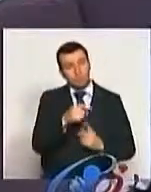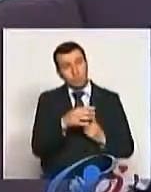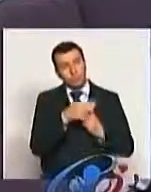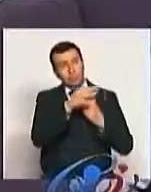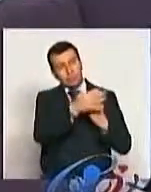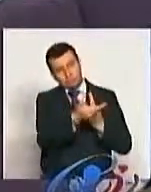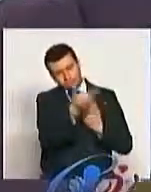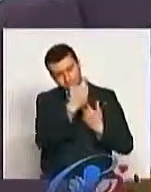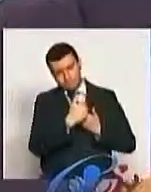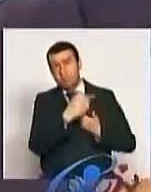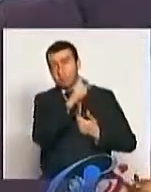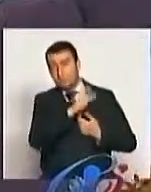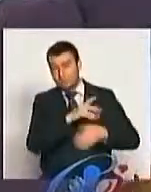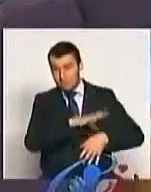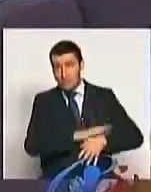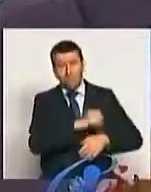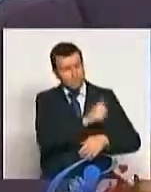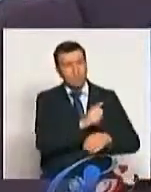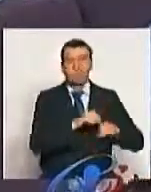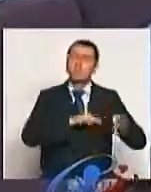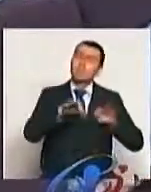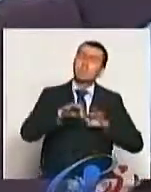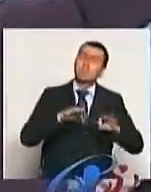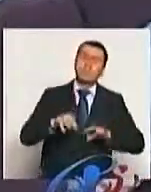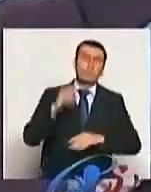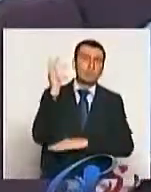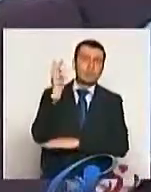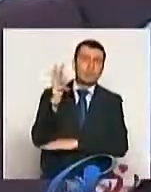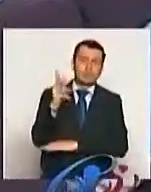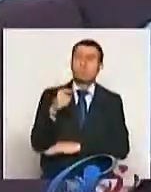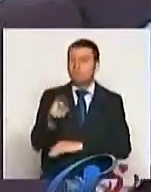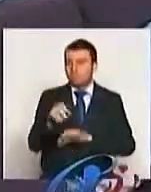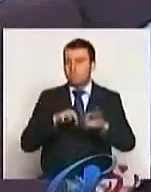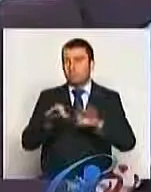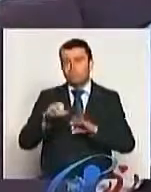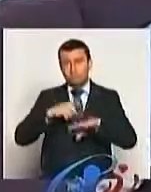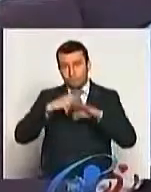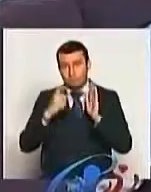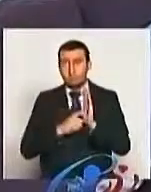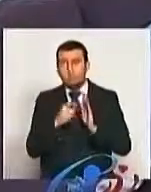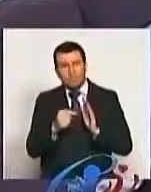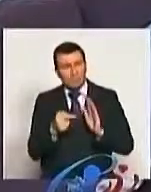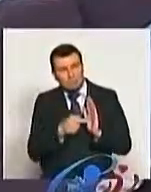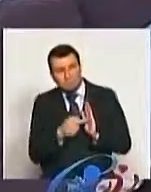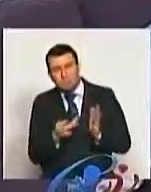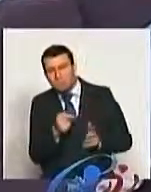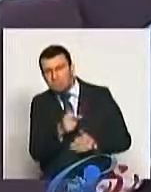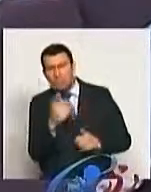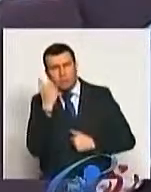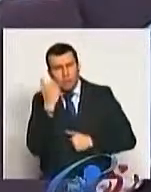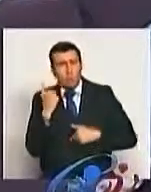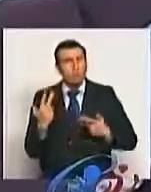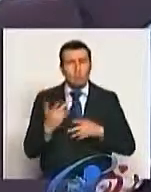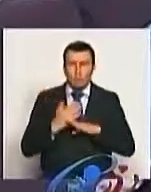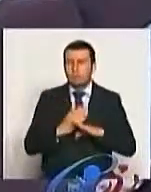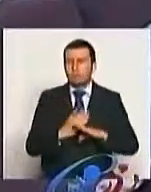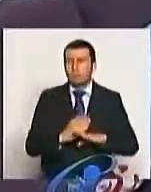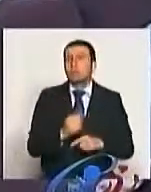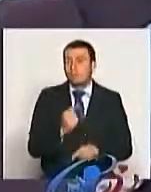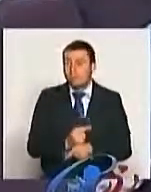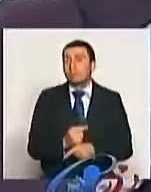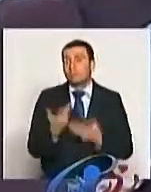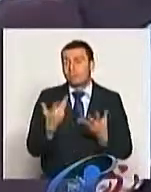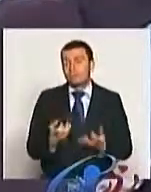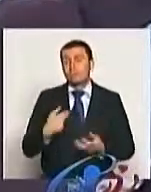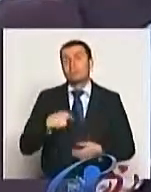para que les cuente, para que les diga qué es la enfermedad y cómo se puede prevenir. Y eso es lo que queremos.